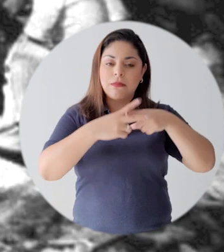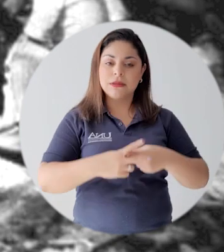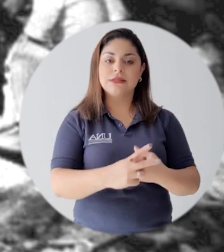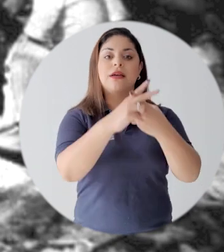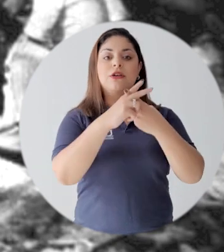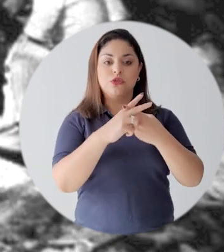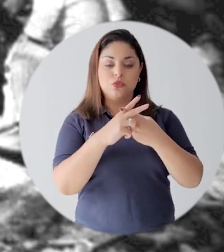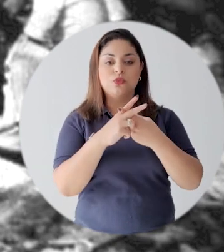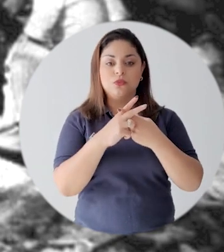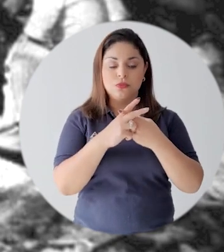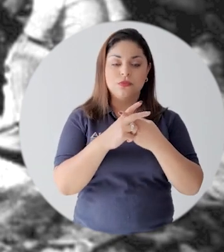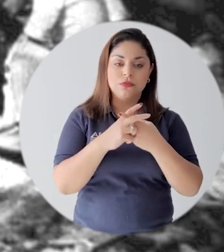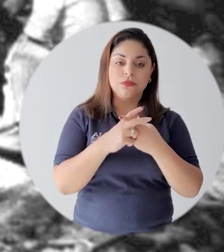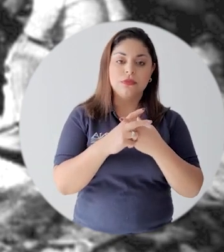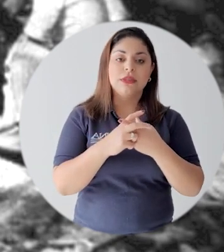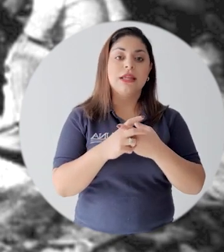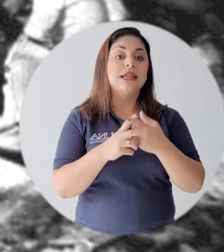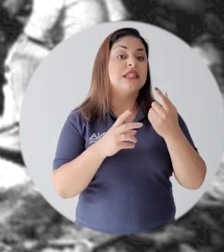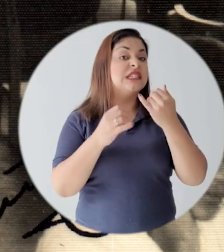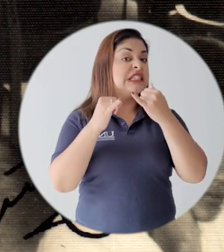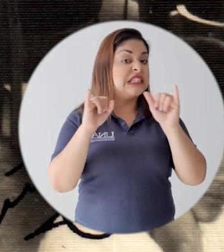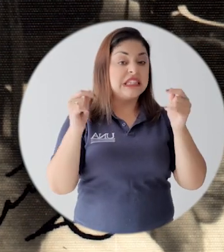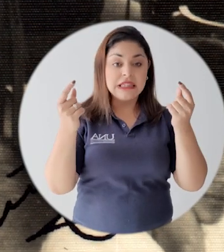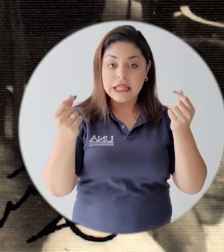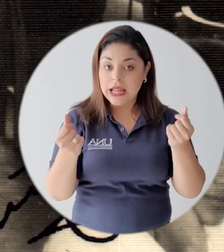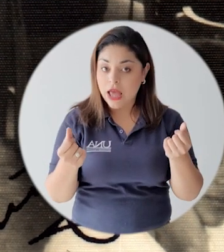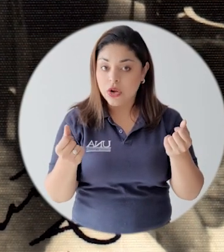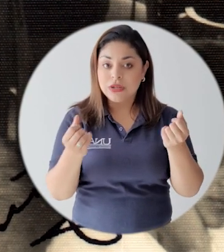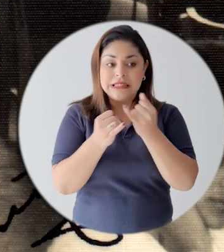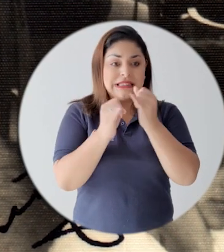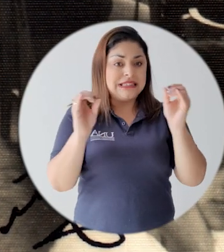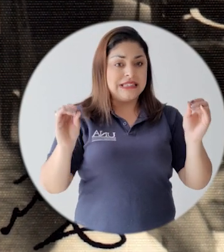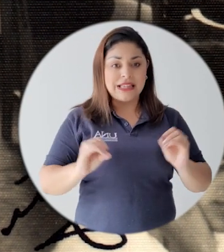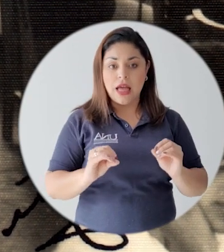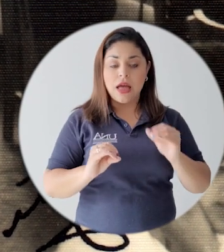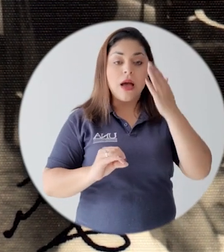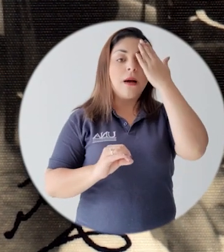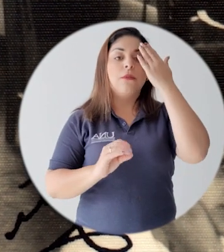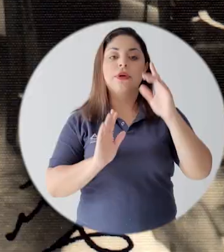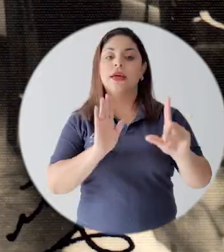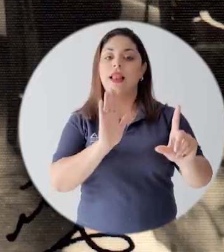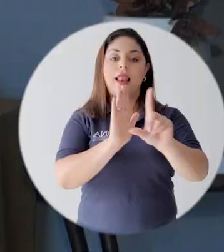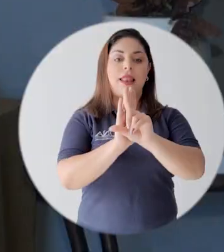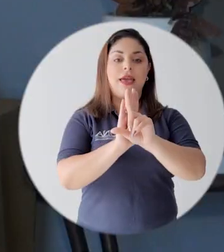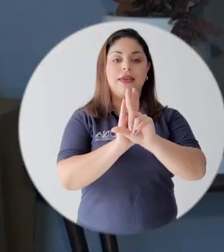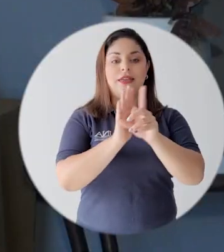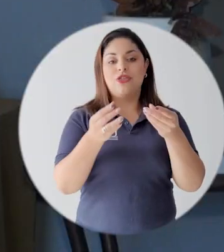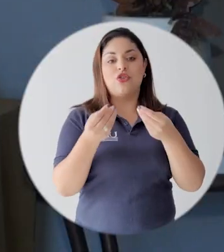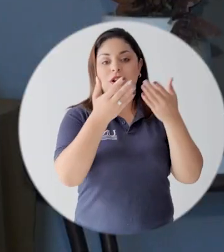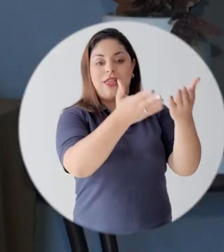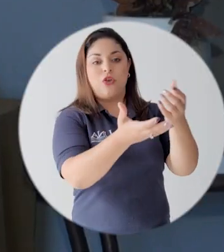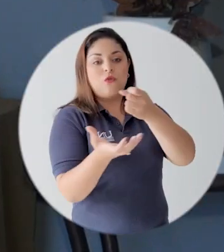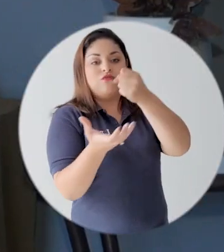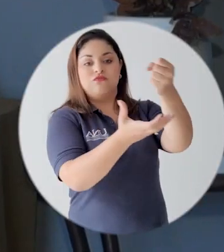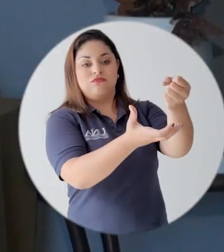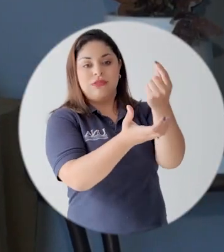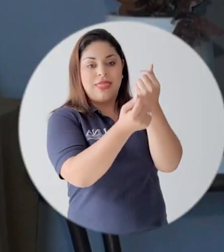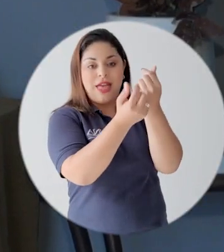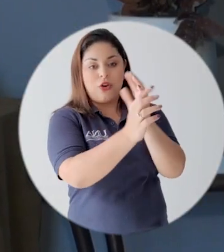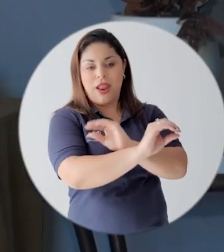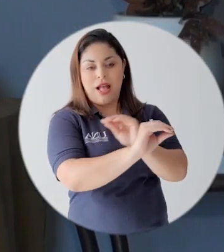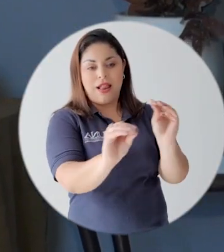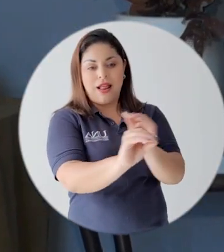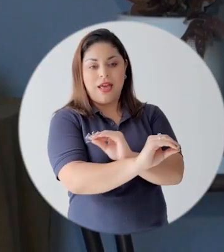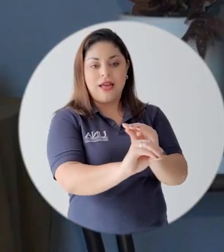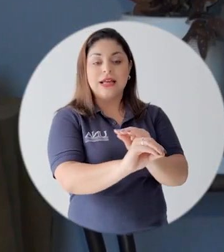solo, sin planta física y sin dinero, porque la universidad, la ley no le dio contenido